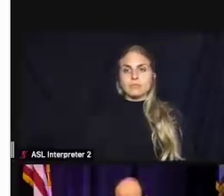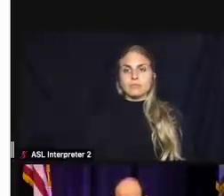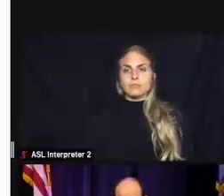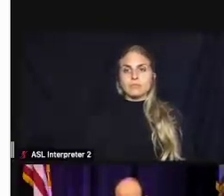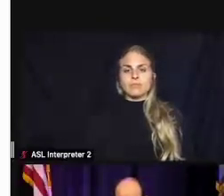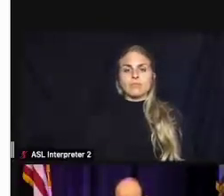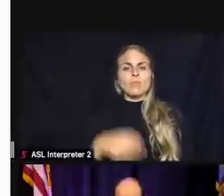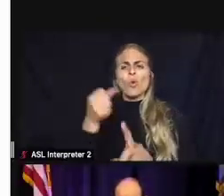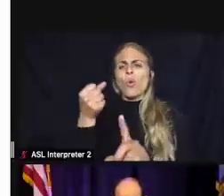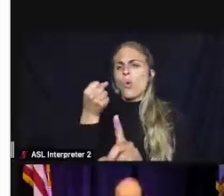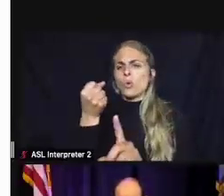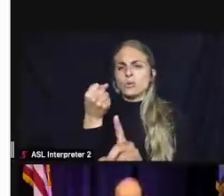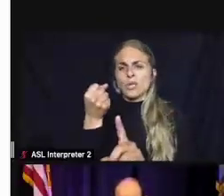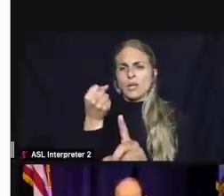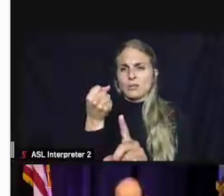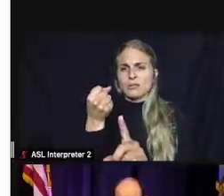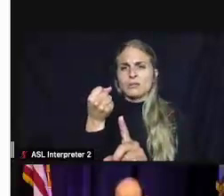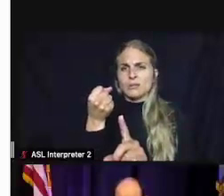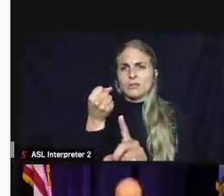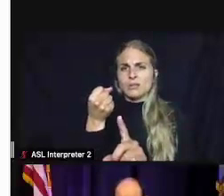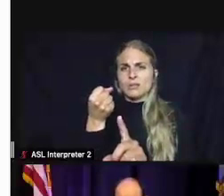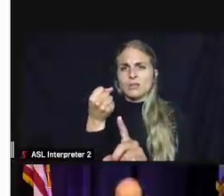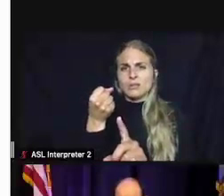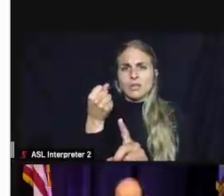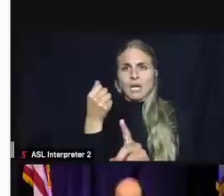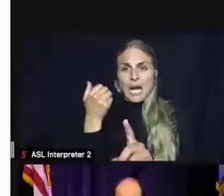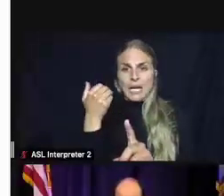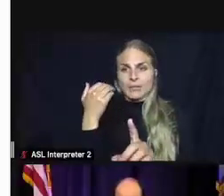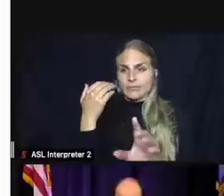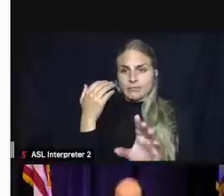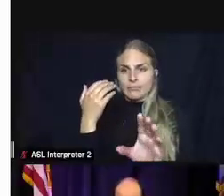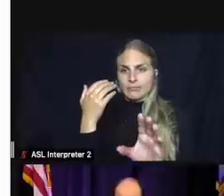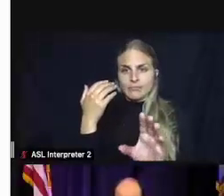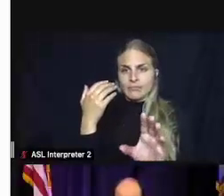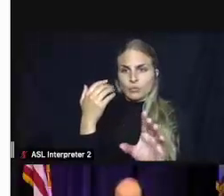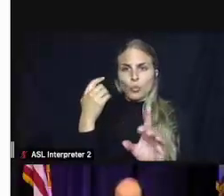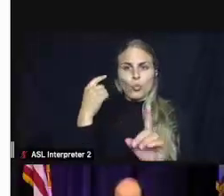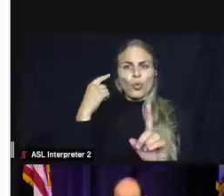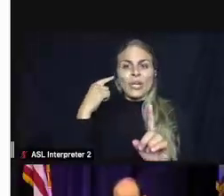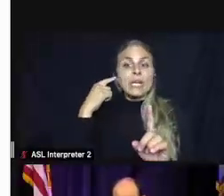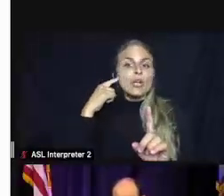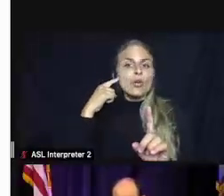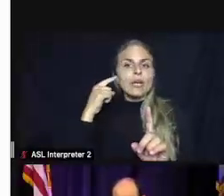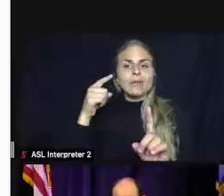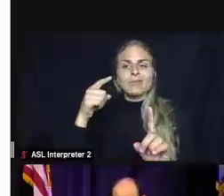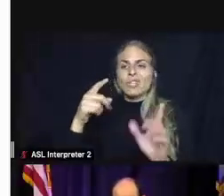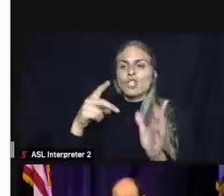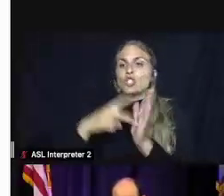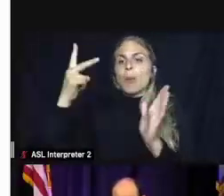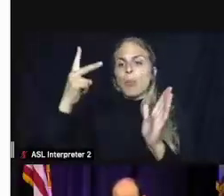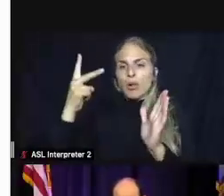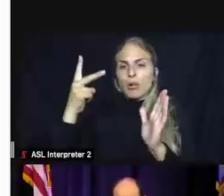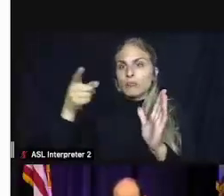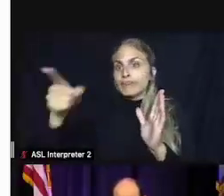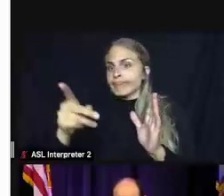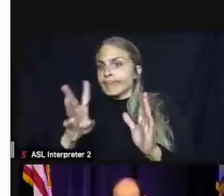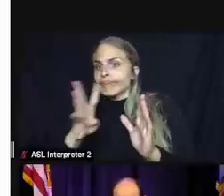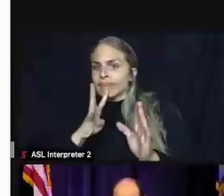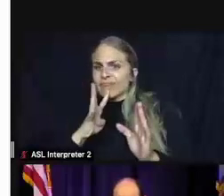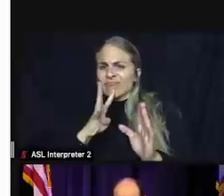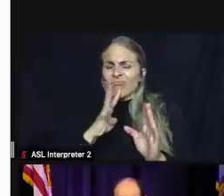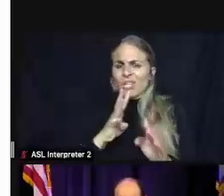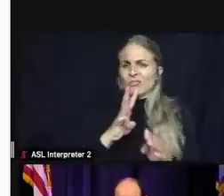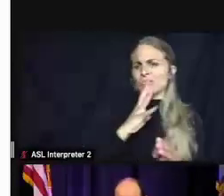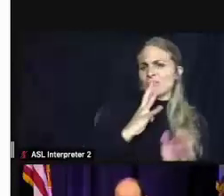Hold on one more moment. I am aware that you are hearing double. Hold un on. Un momento. Sé que estamos escuchando